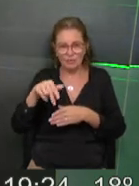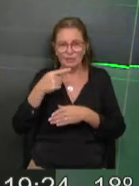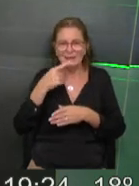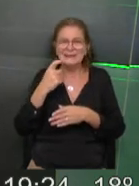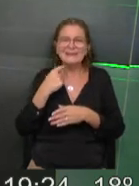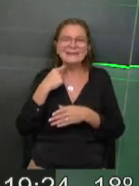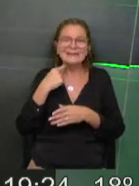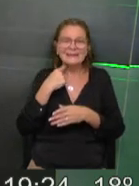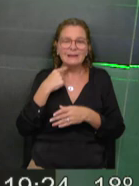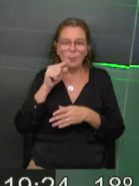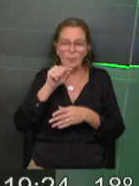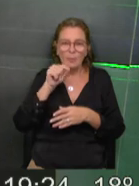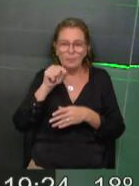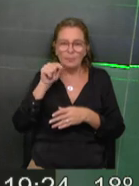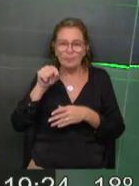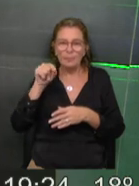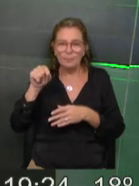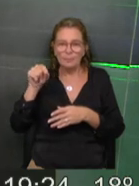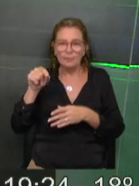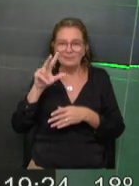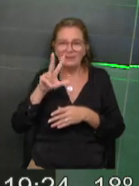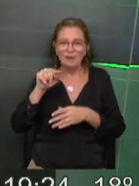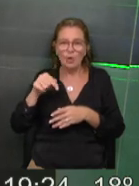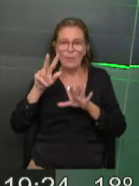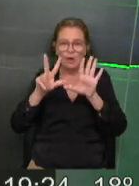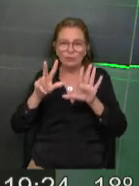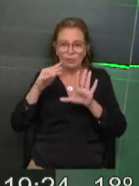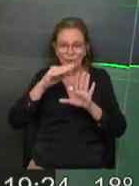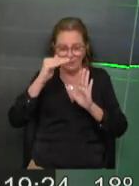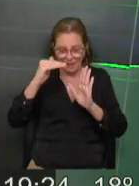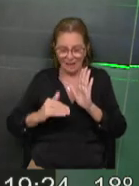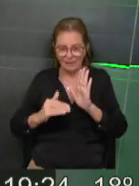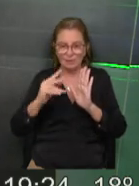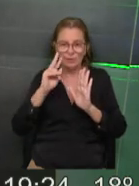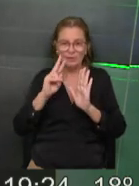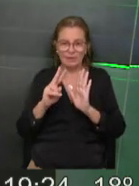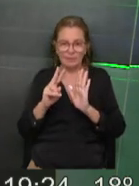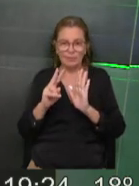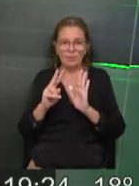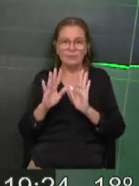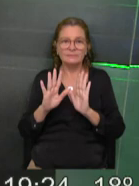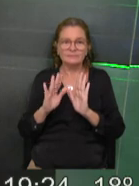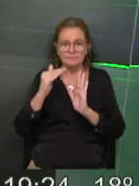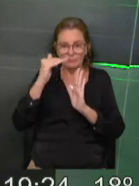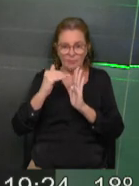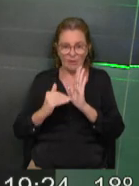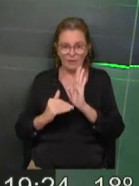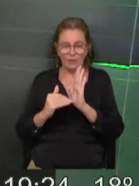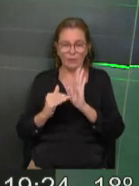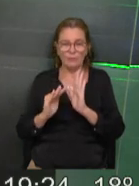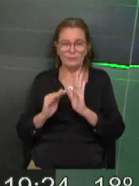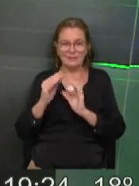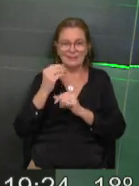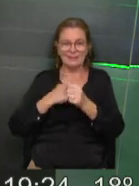grisecita punteada. Esa es la inflación general, lo que vemos. ¿Viste? 3,8, sí. Como cae, que es está una inflación totalmente, sí. Ese es el nivel más bajo desde el